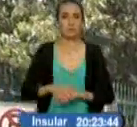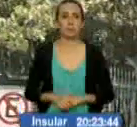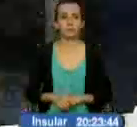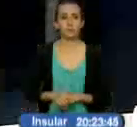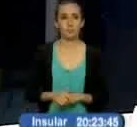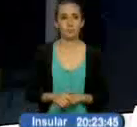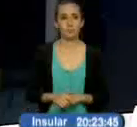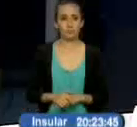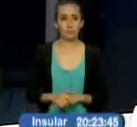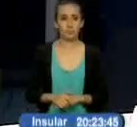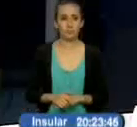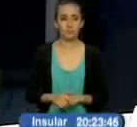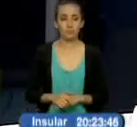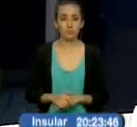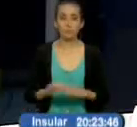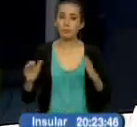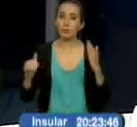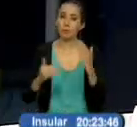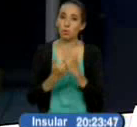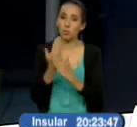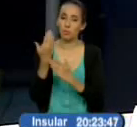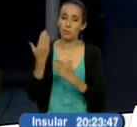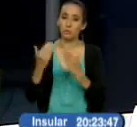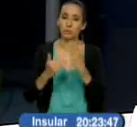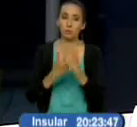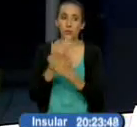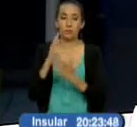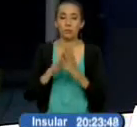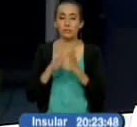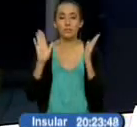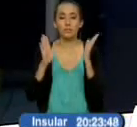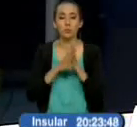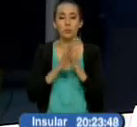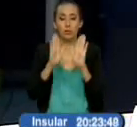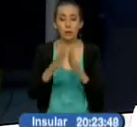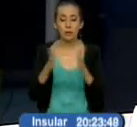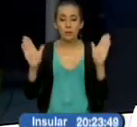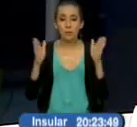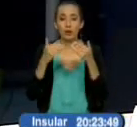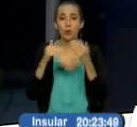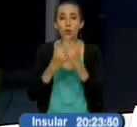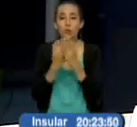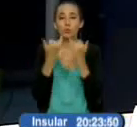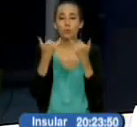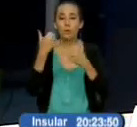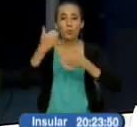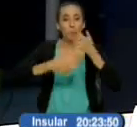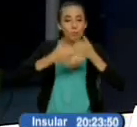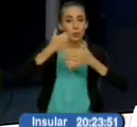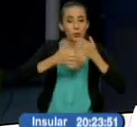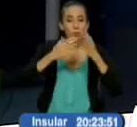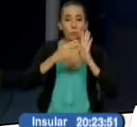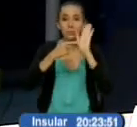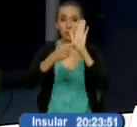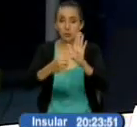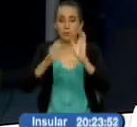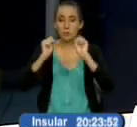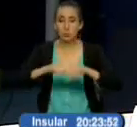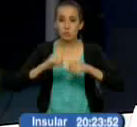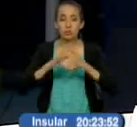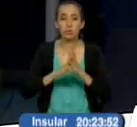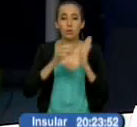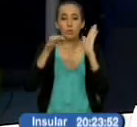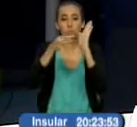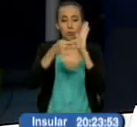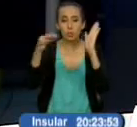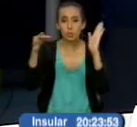TV. Una nueva diligencia se realizó en el caso Odebrecht. Hoy se analizó información de un pendrive entregado por la Fiscalía brasileña.